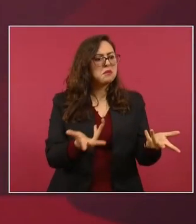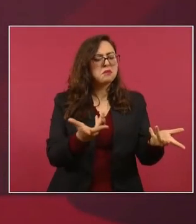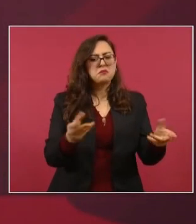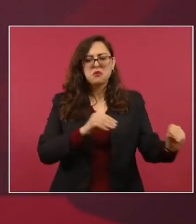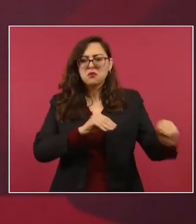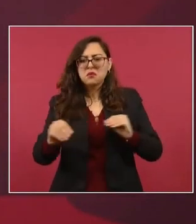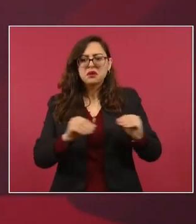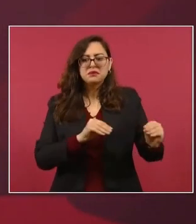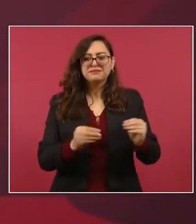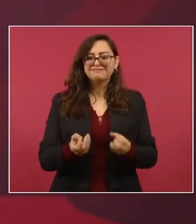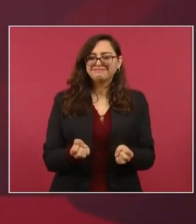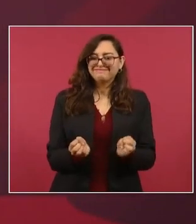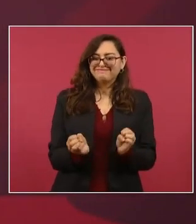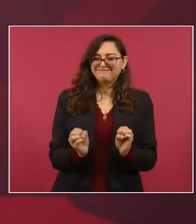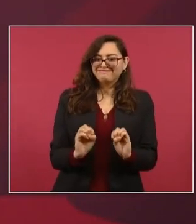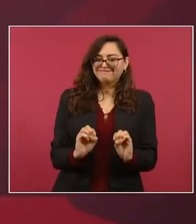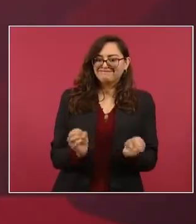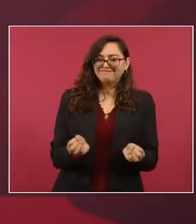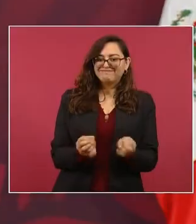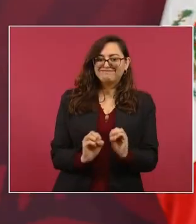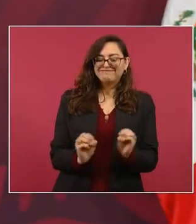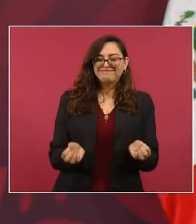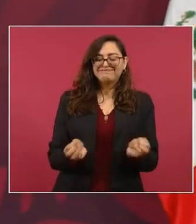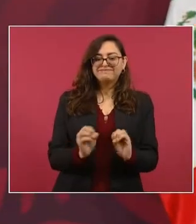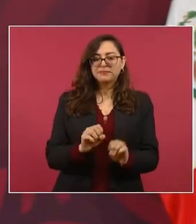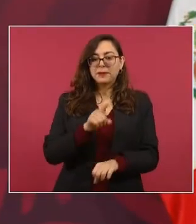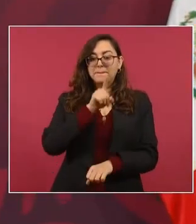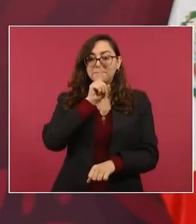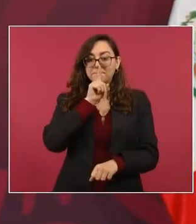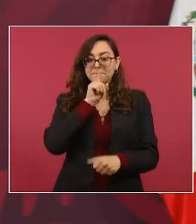Nada, eran tapaderas,